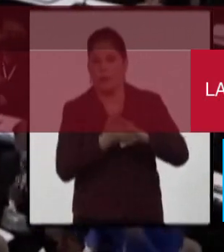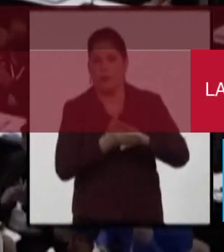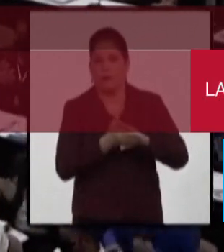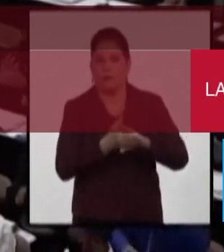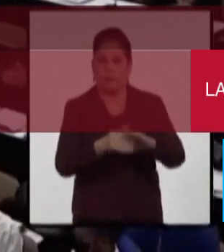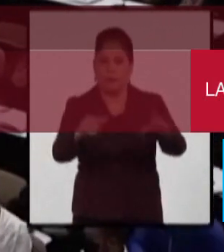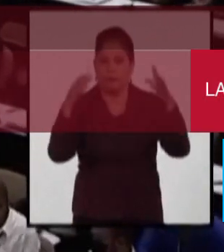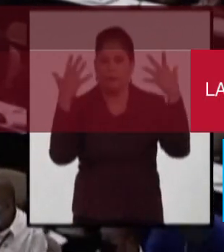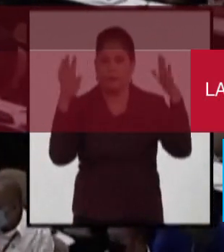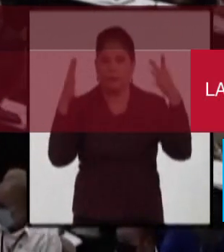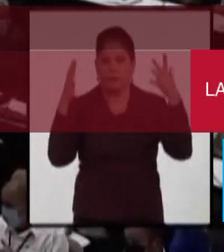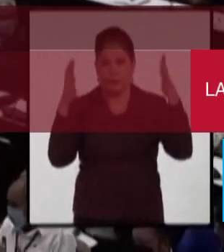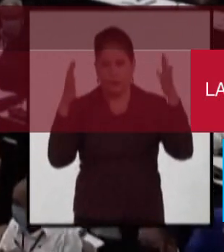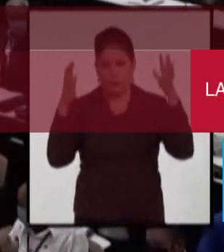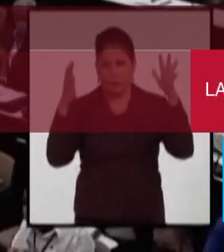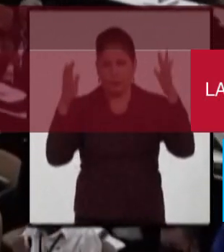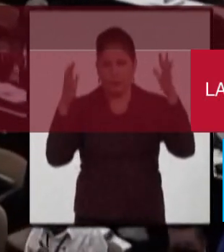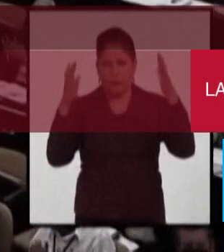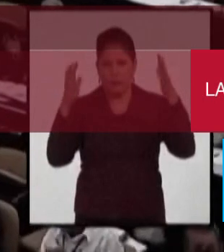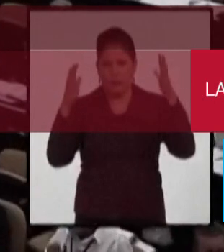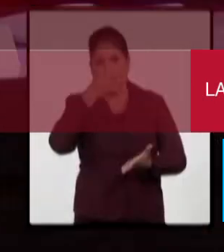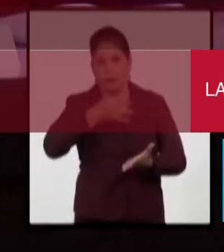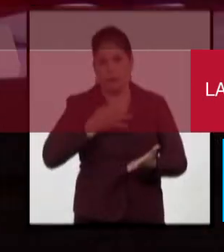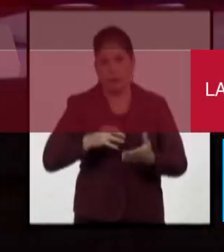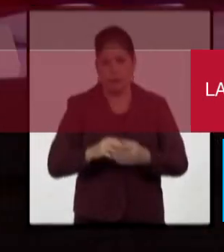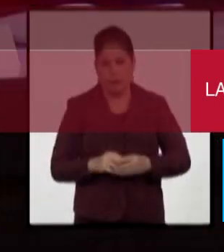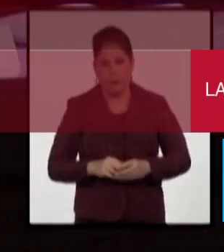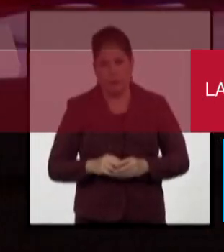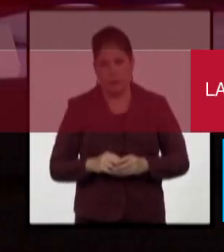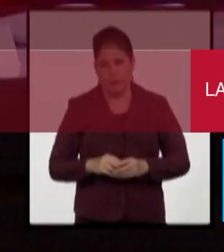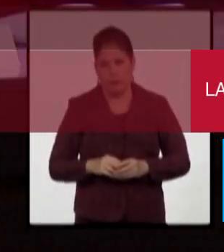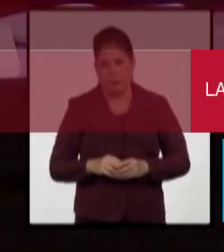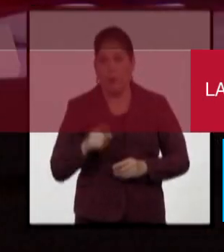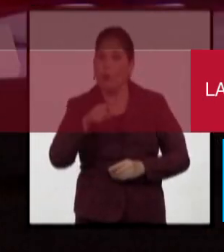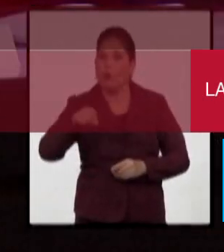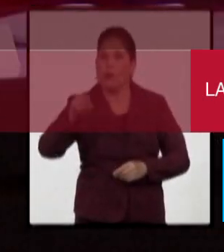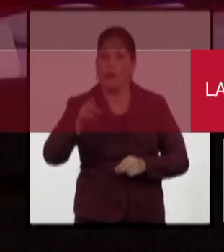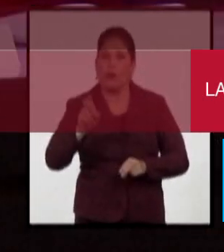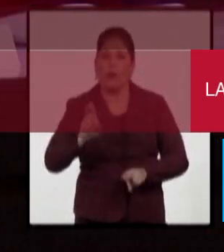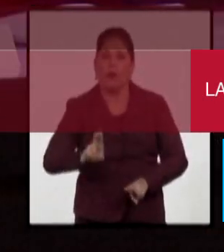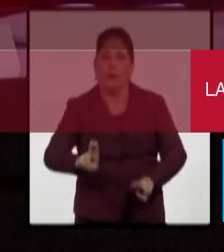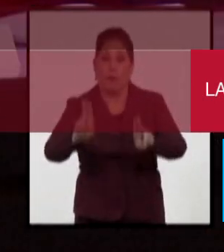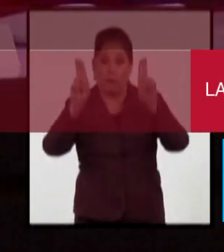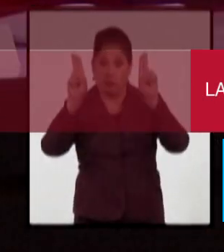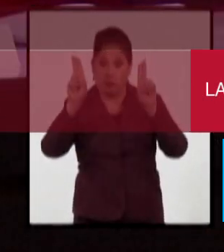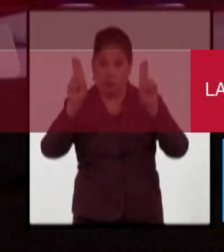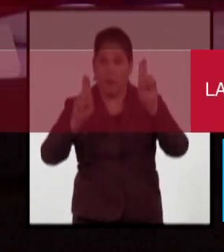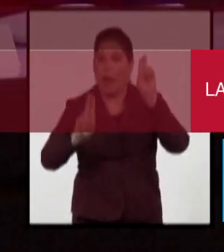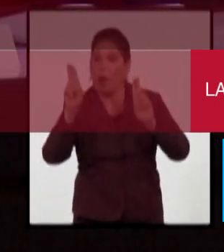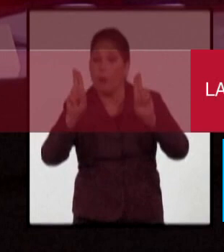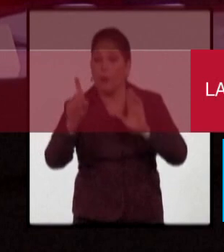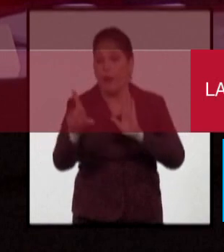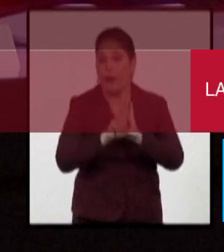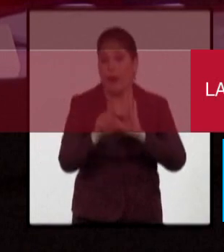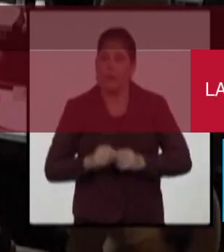que es lo mismo, la presentación de este proyecto de Código de la Familia. Estamos intercambiando criterios después